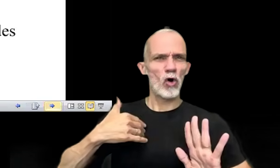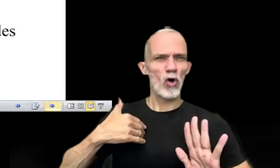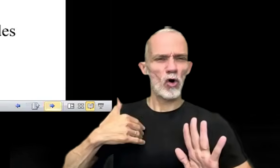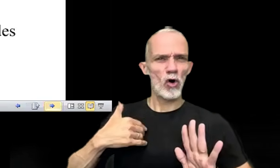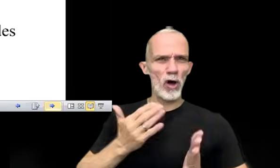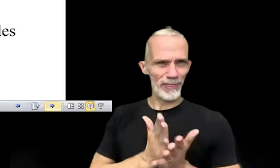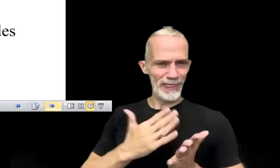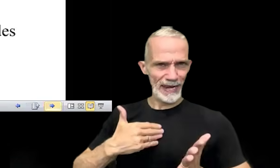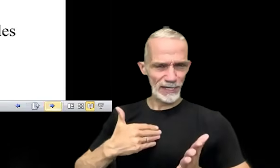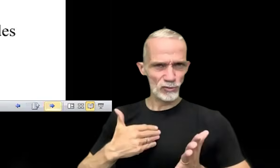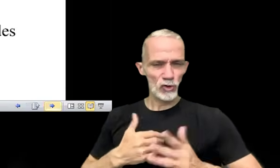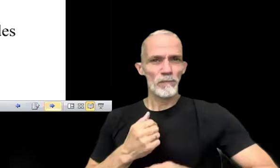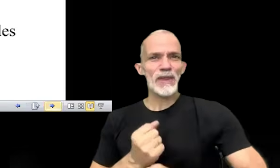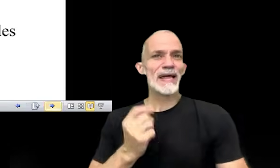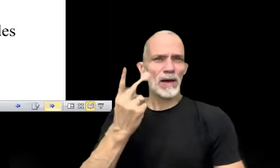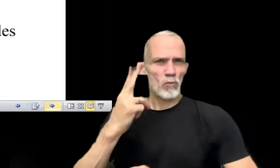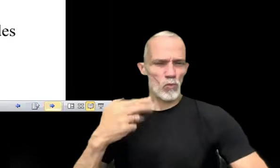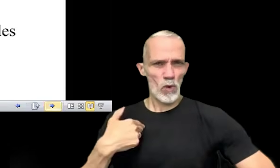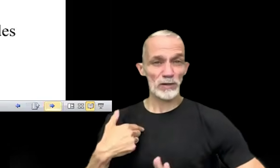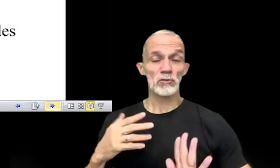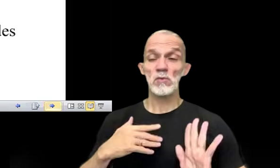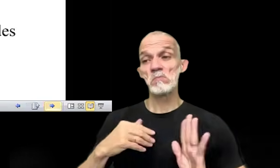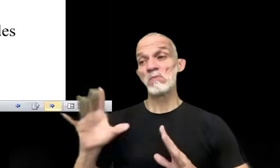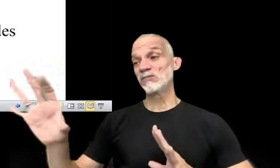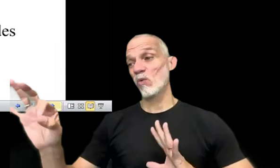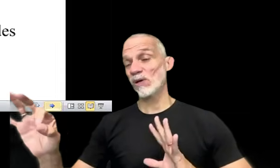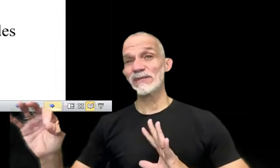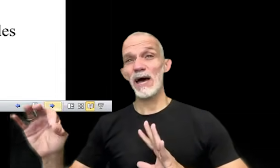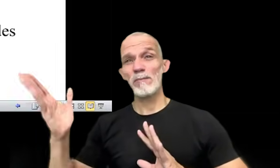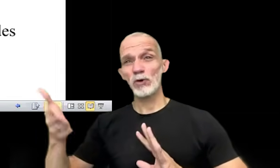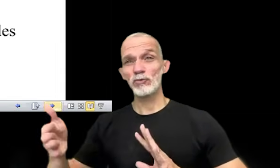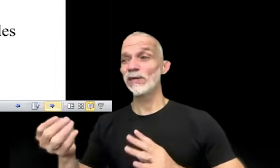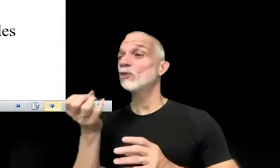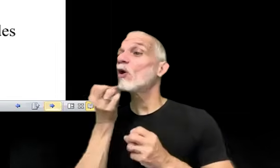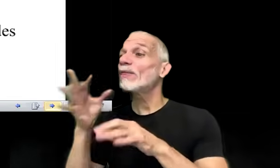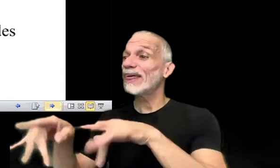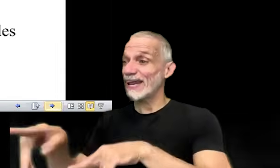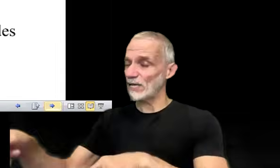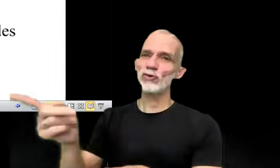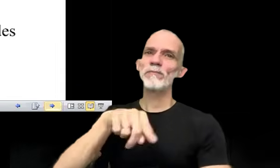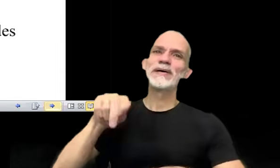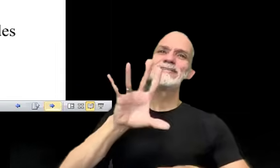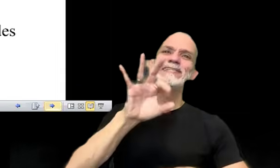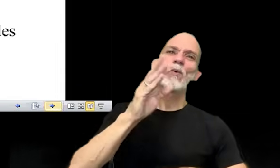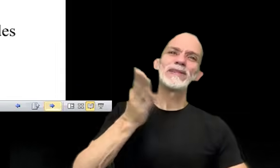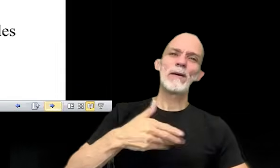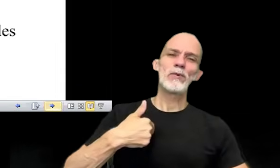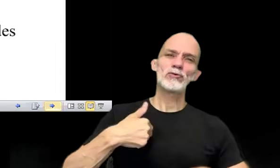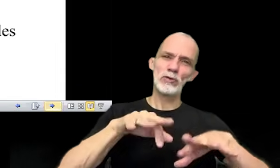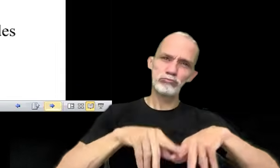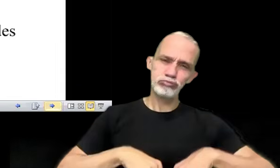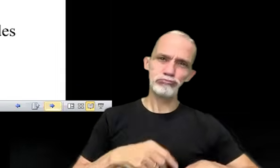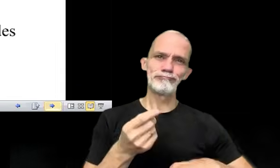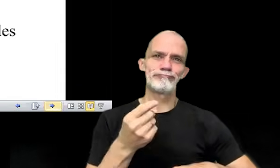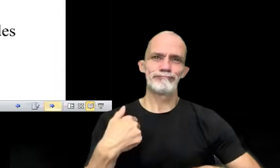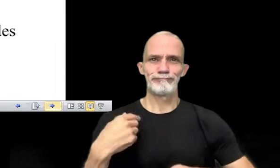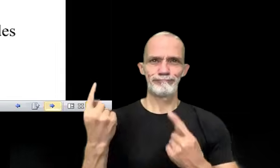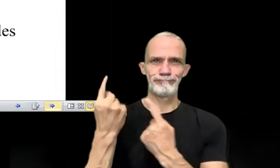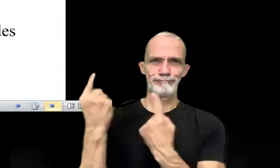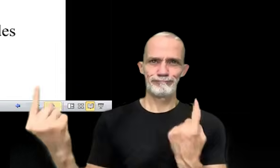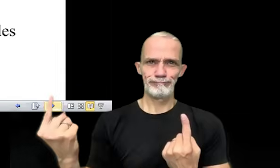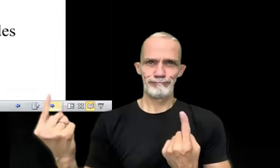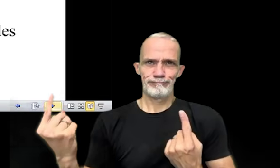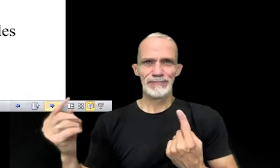un derecho de usufructo, vamos a declarar 50% del valor del inmueble yo y 50% a